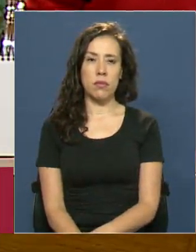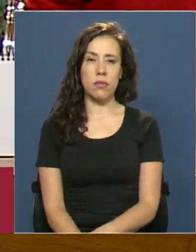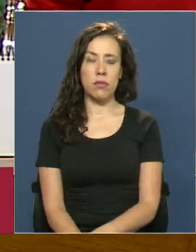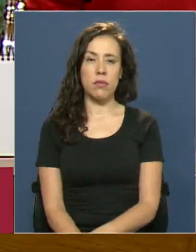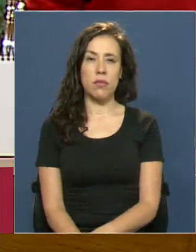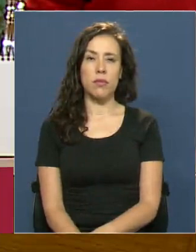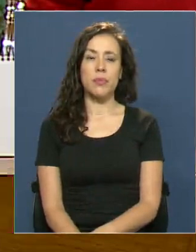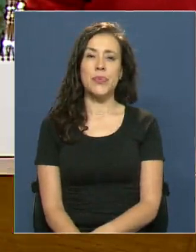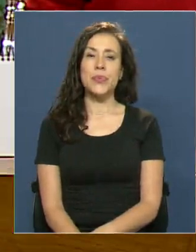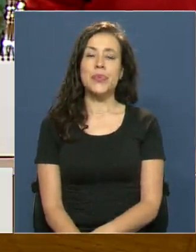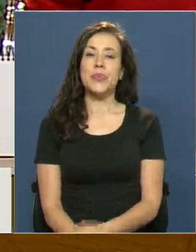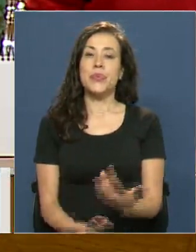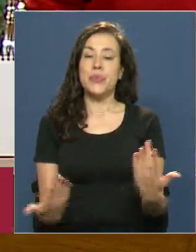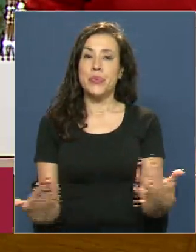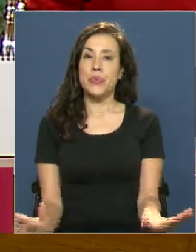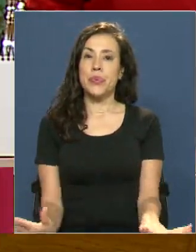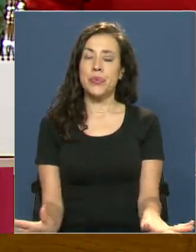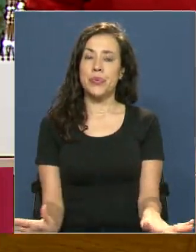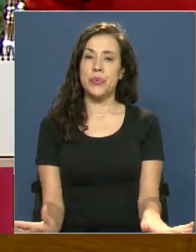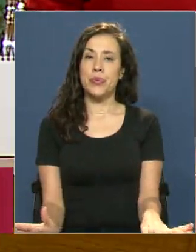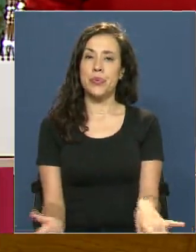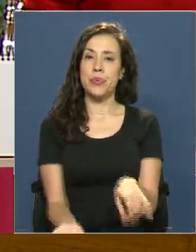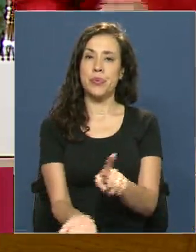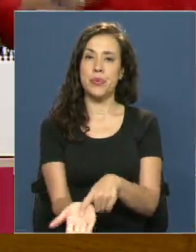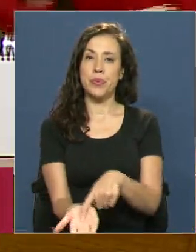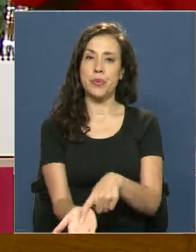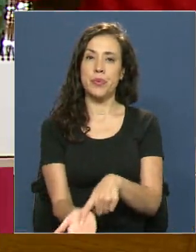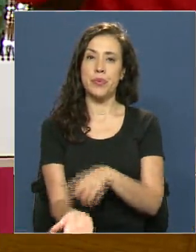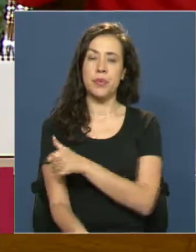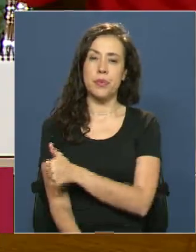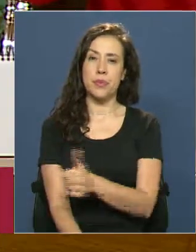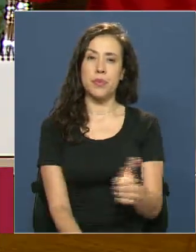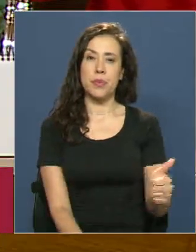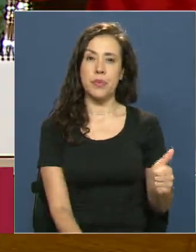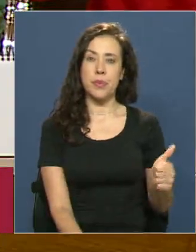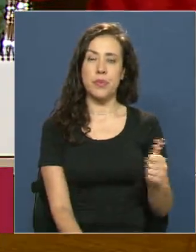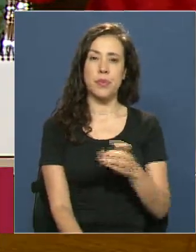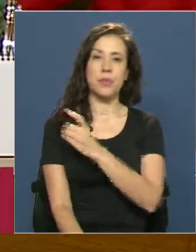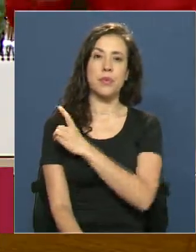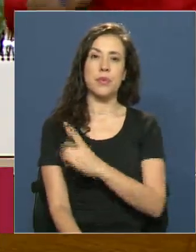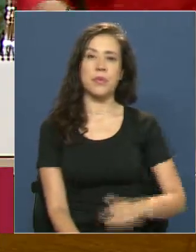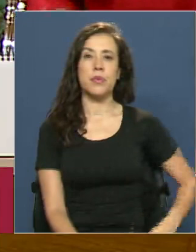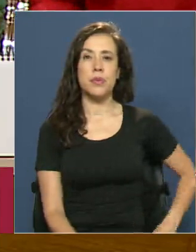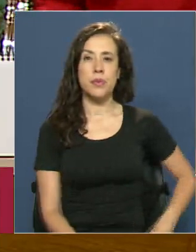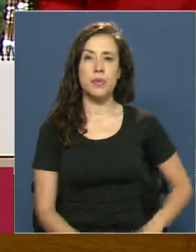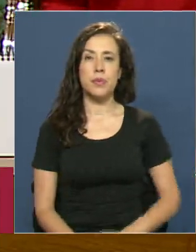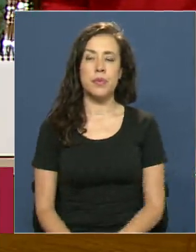En votación han votado todas las señoras y señores diputados.